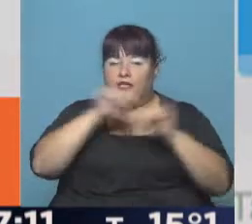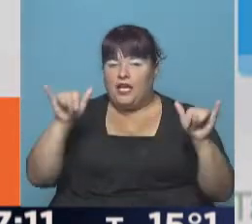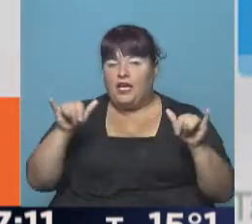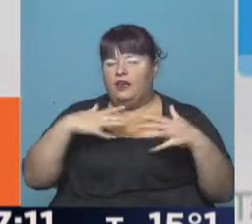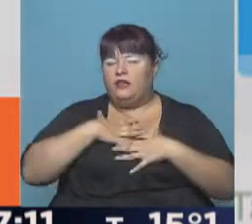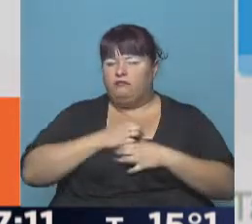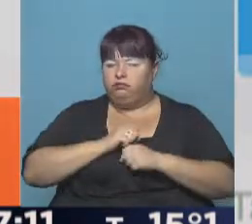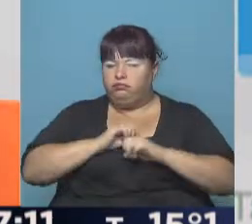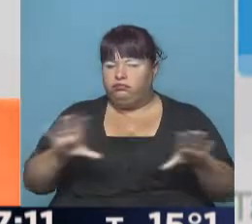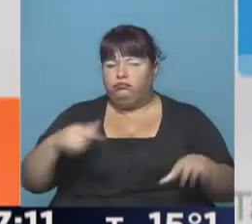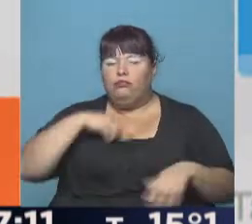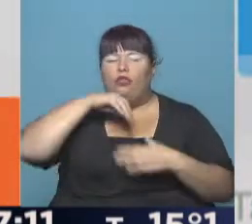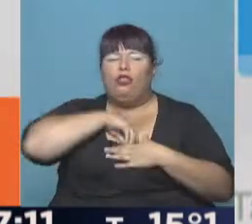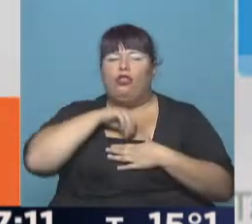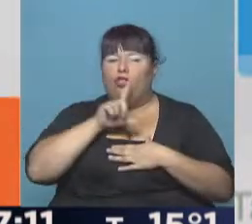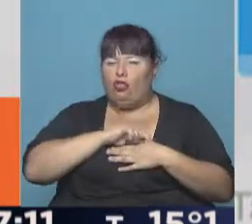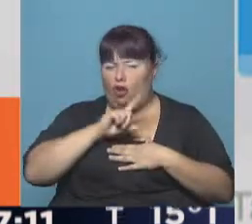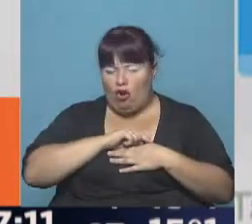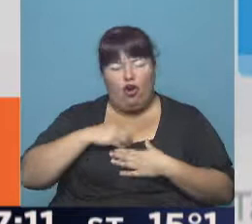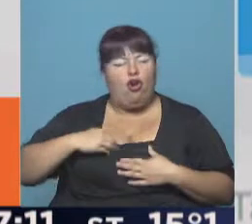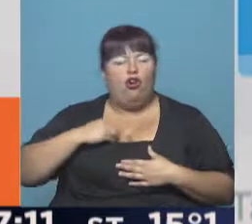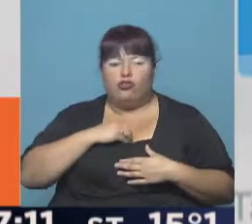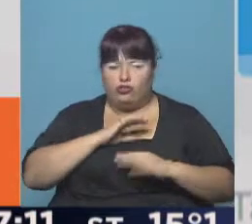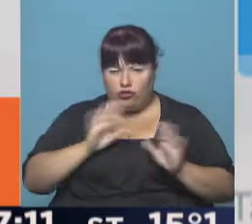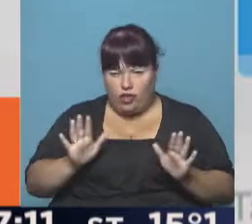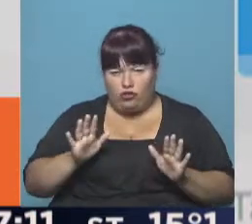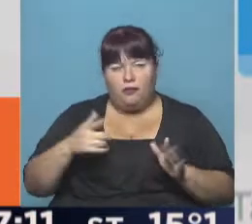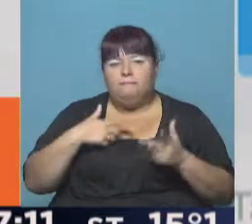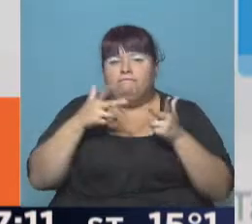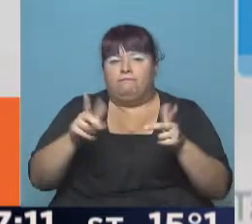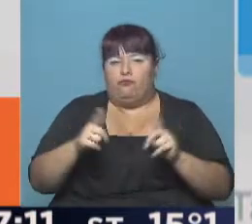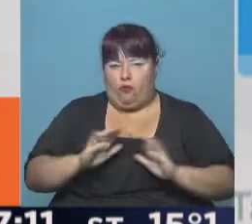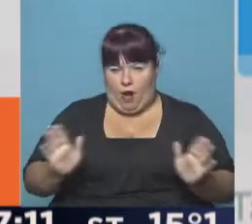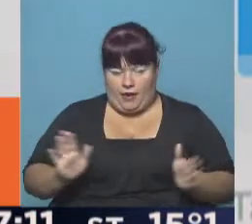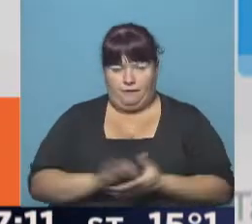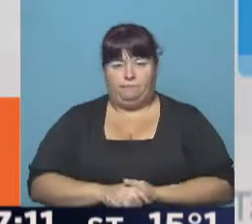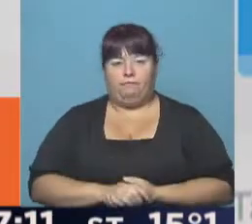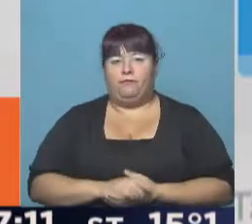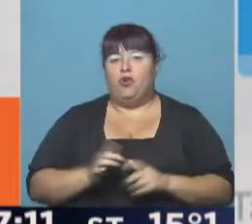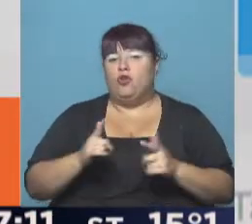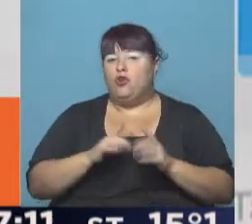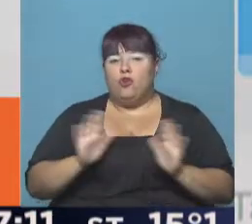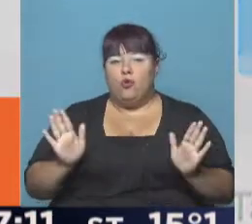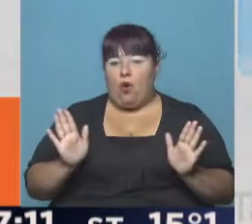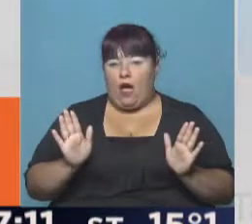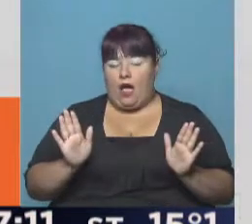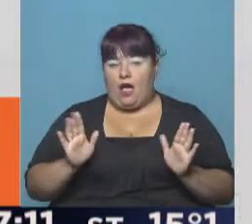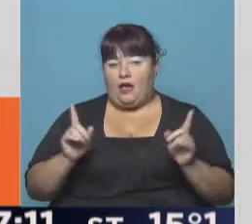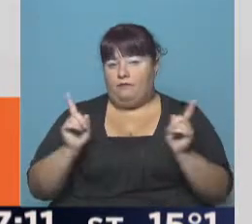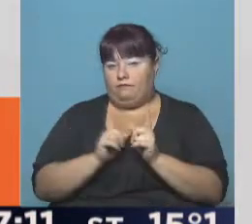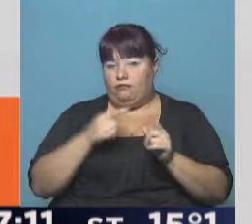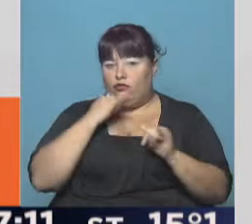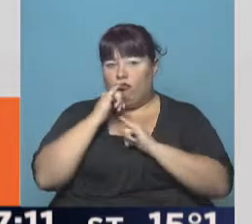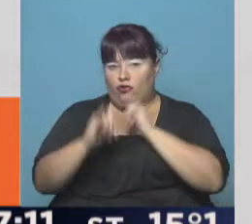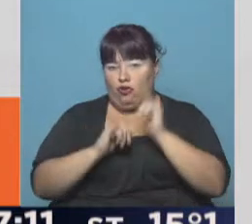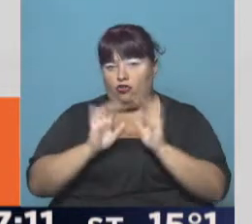rota desde el fondo de mi corazón, lo siento mucho, no tengo palabras. No hubo más